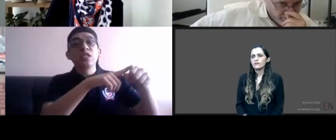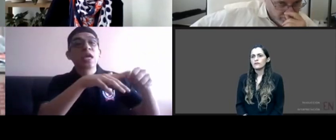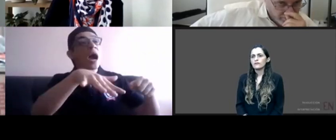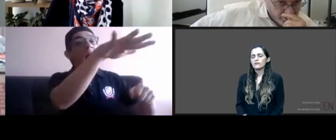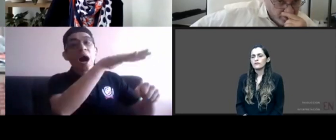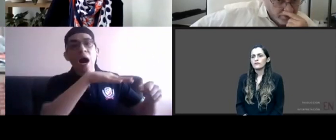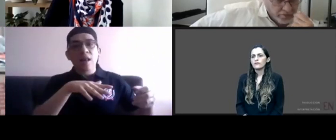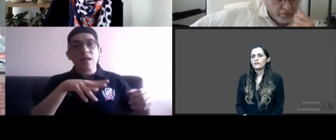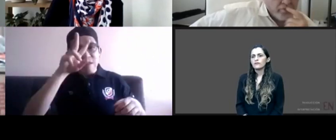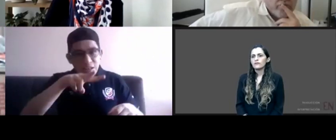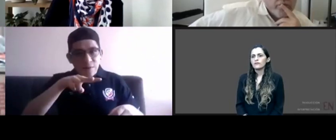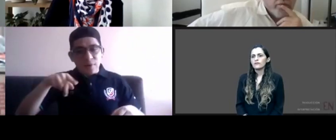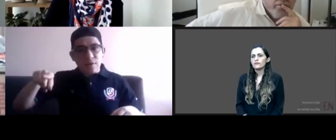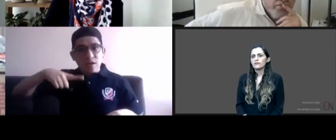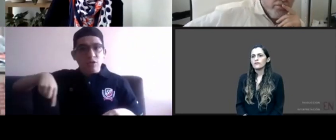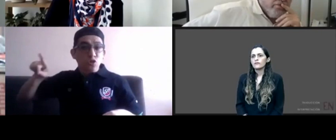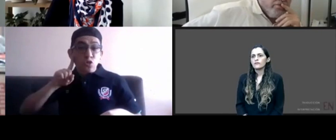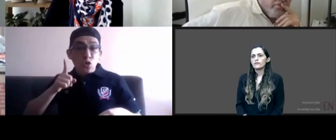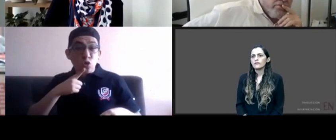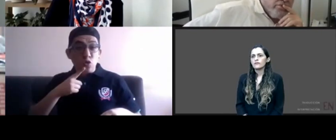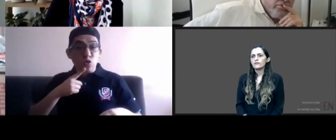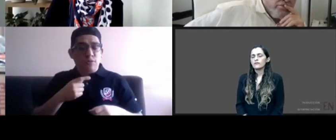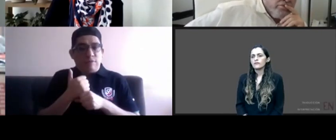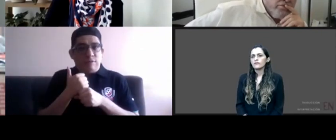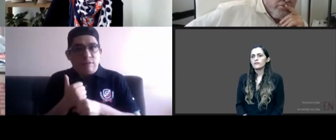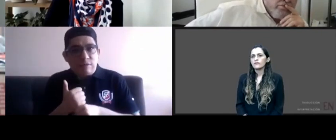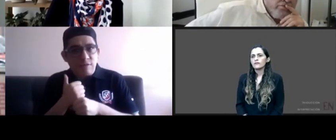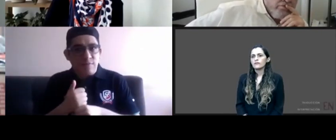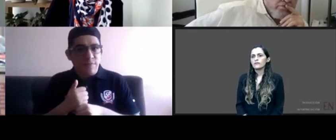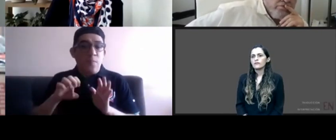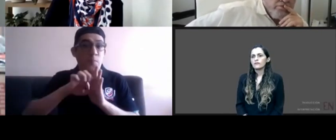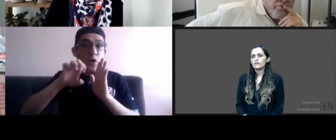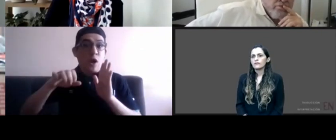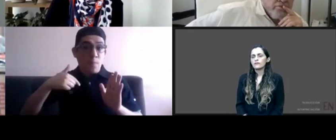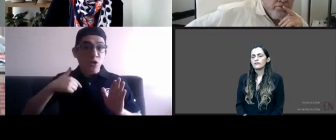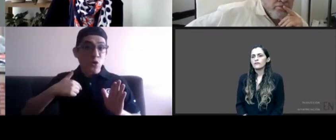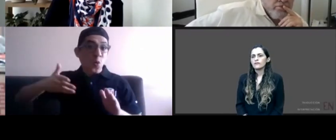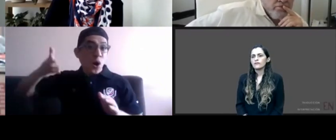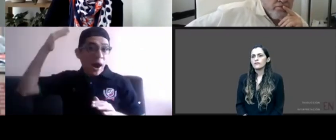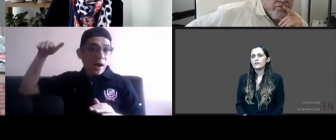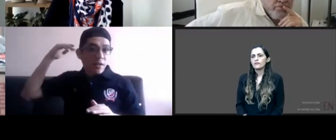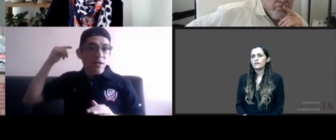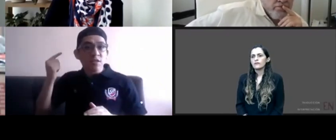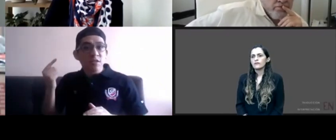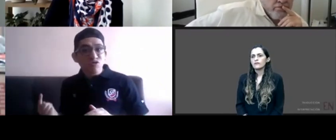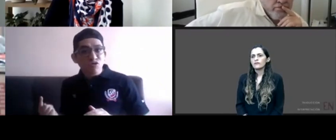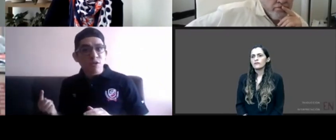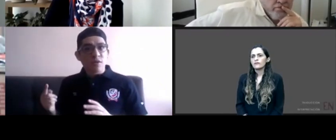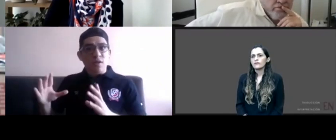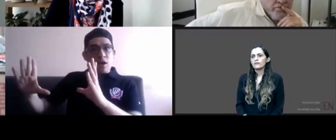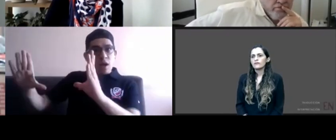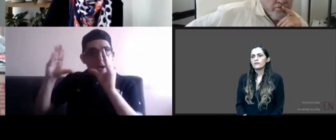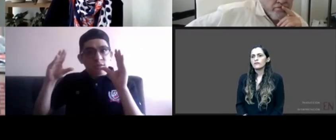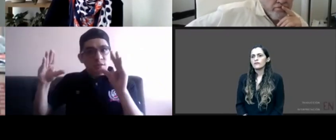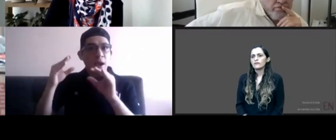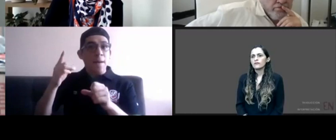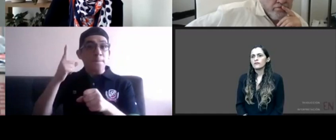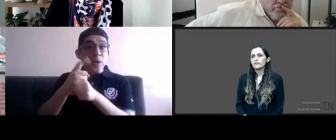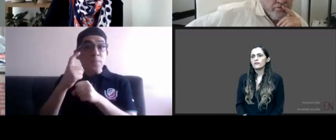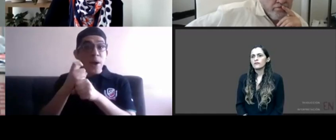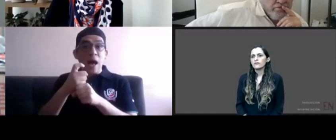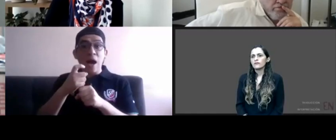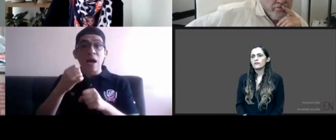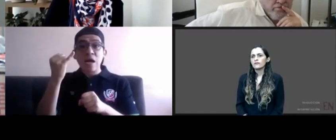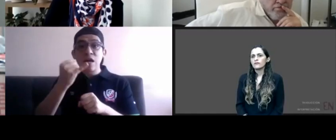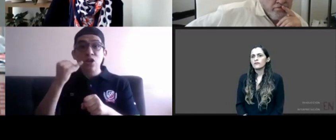lenguaje, eso va a hacer que los niños sordos se incluyan en la sociedad. Pero la verdad es que lo único que generan es sufrimiento en el